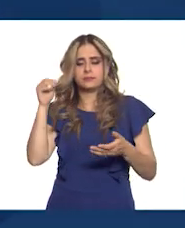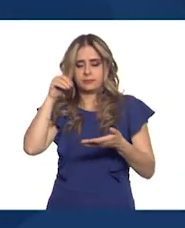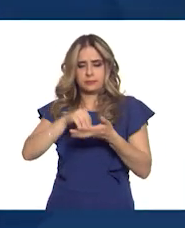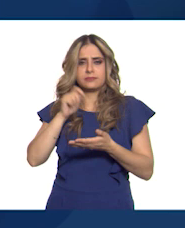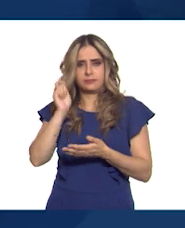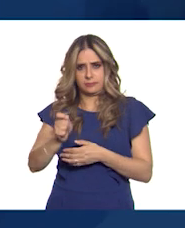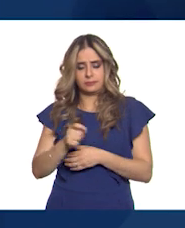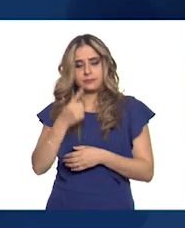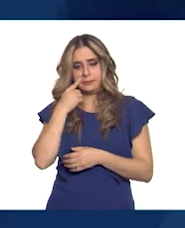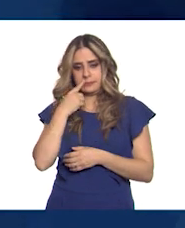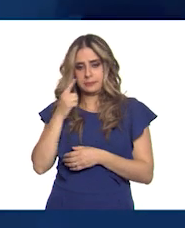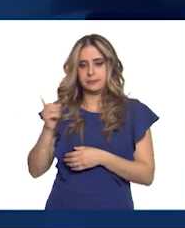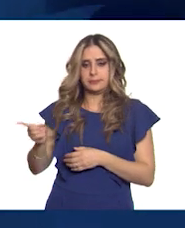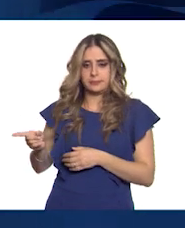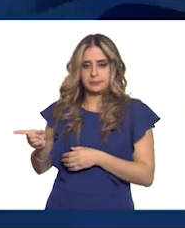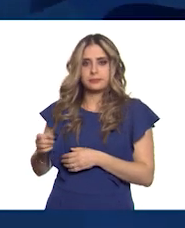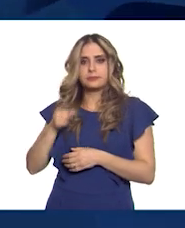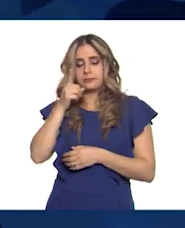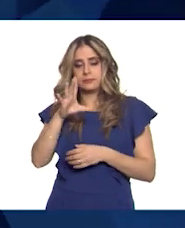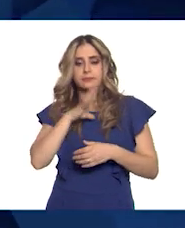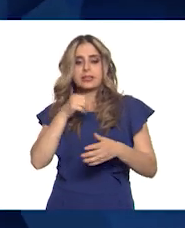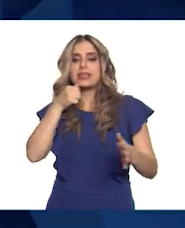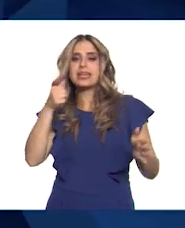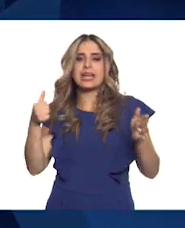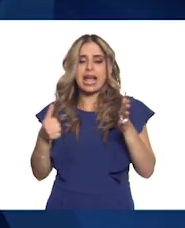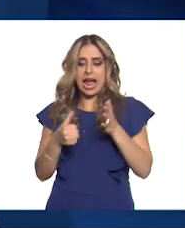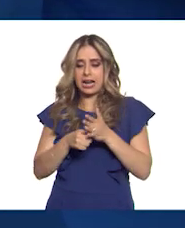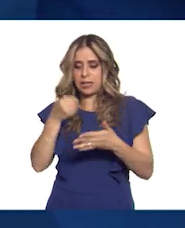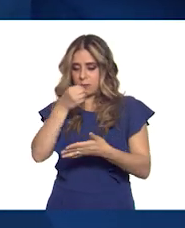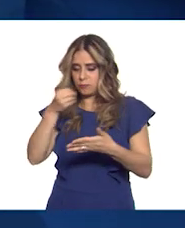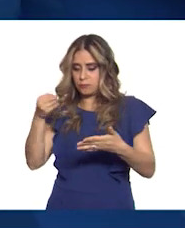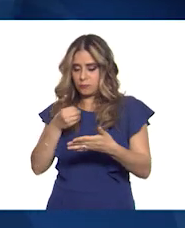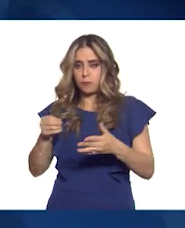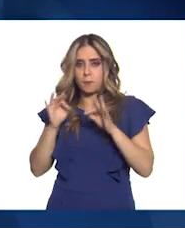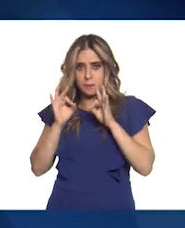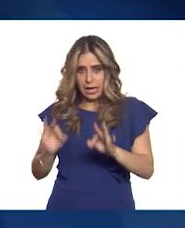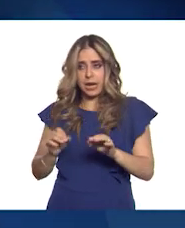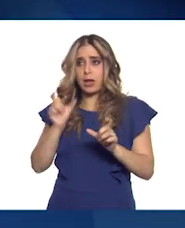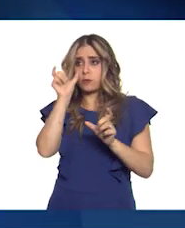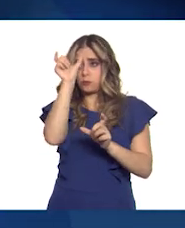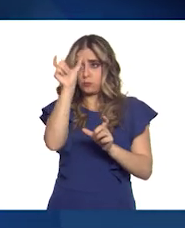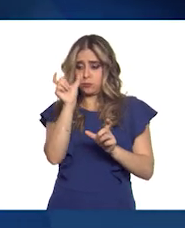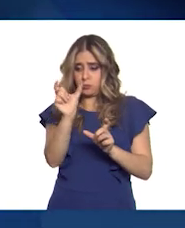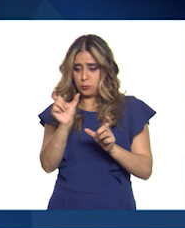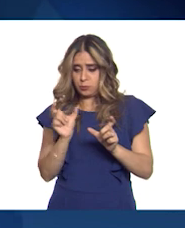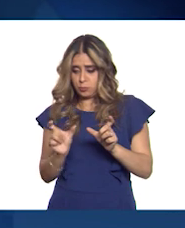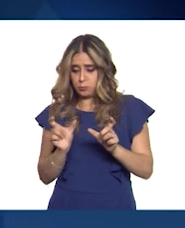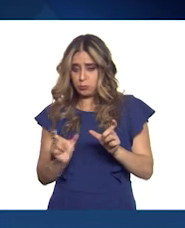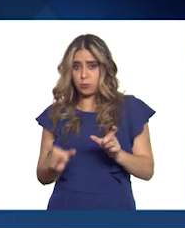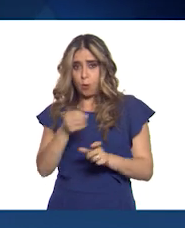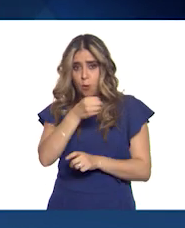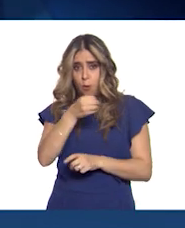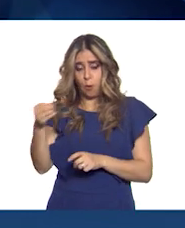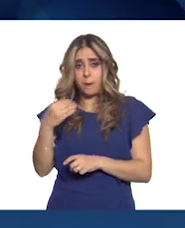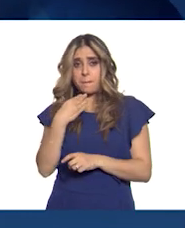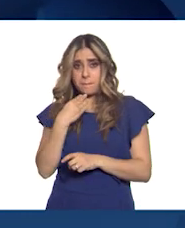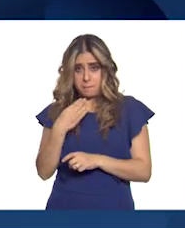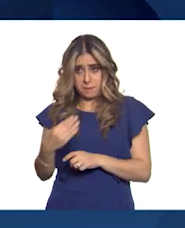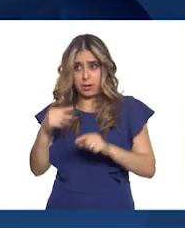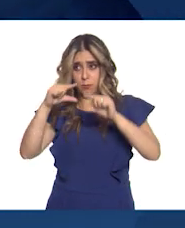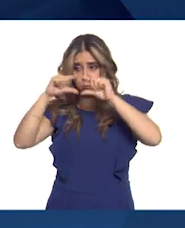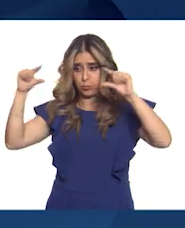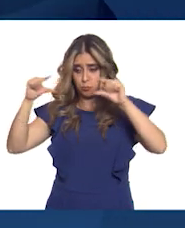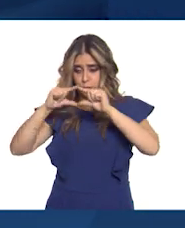texto contiene los apartados de una carta formal. Cada apartado cumple su función. La orden de párrafos